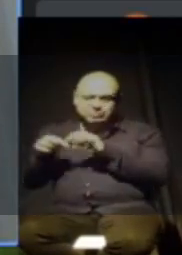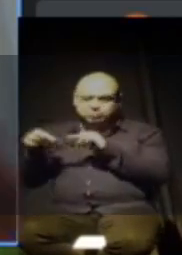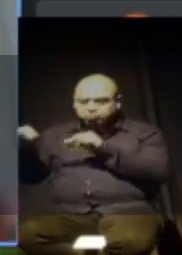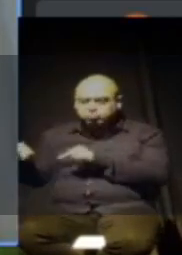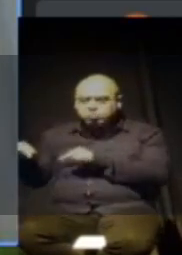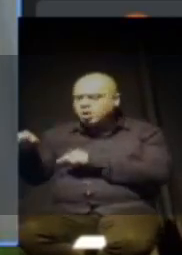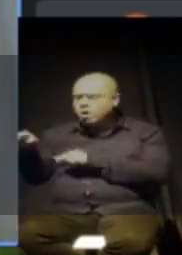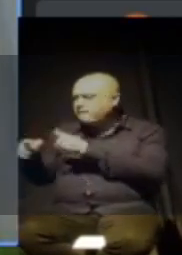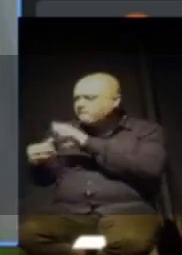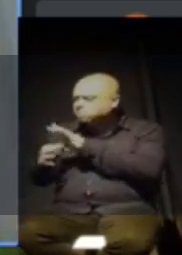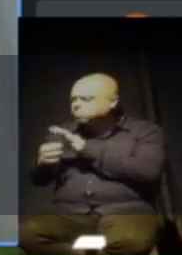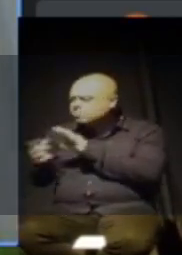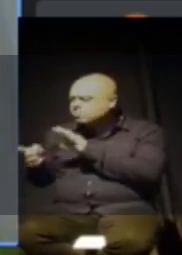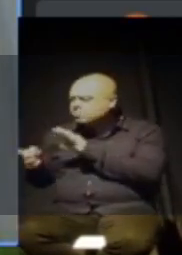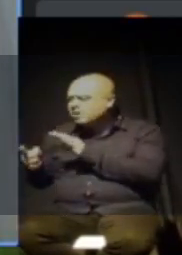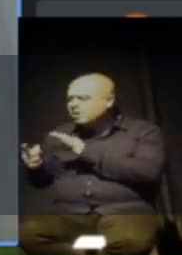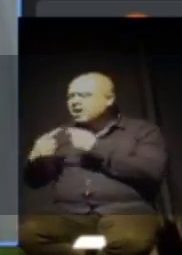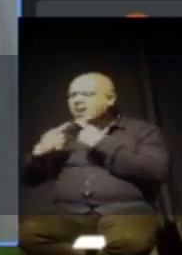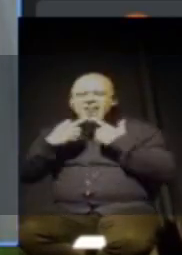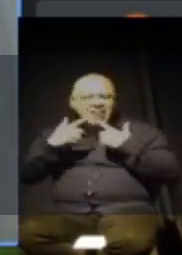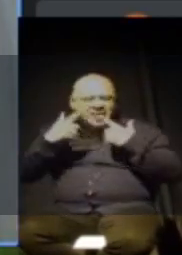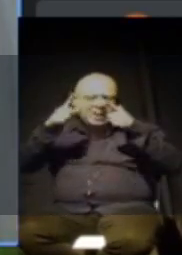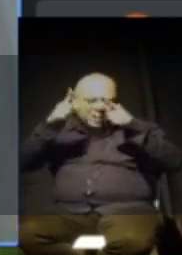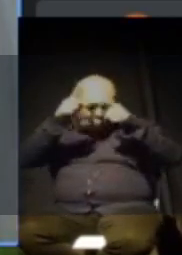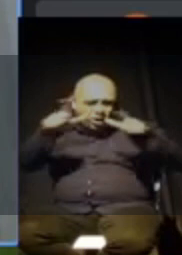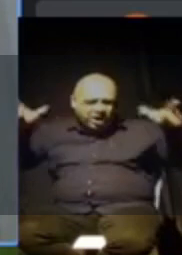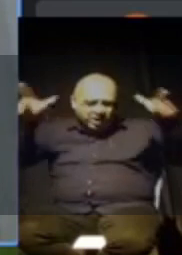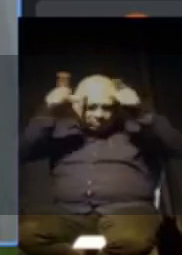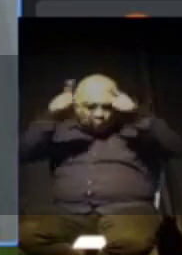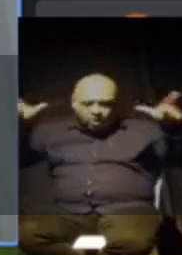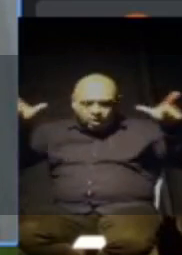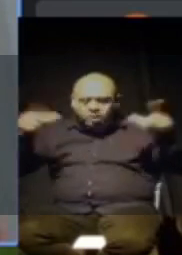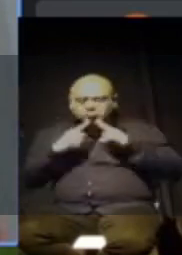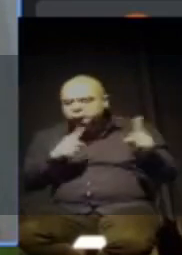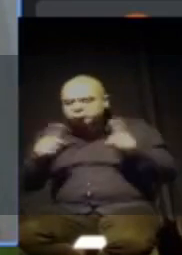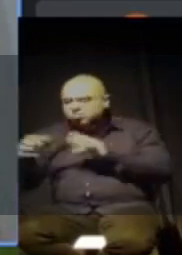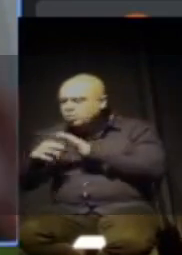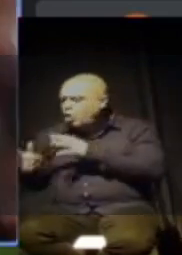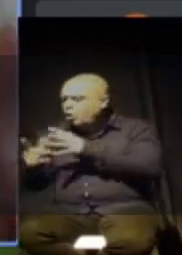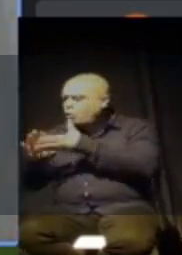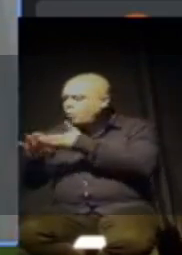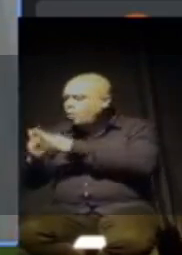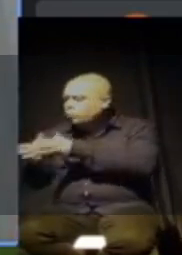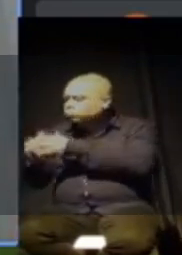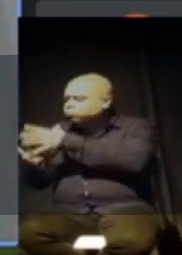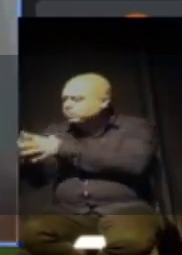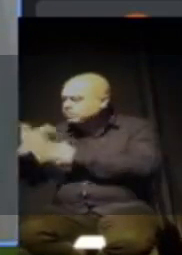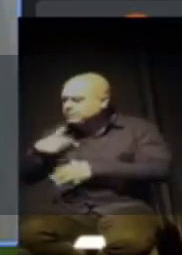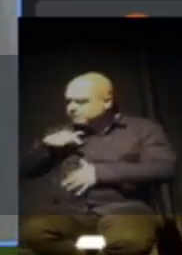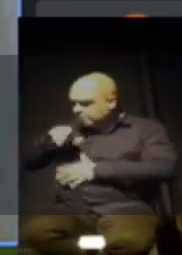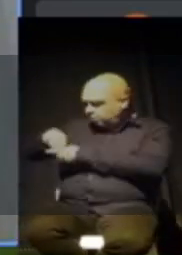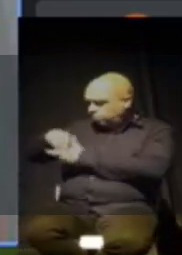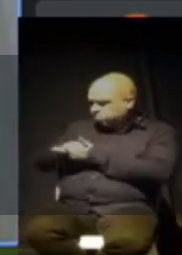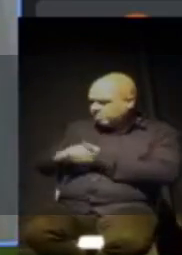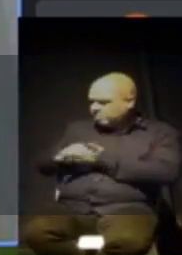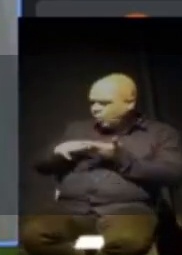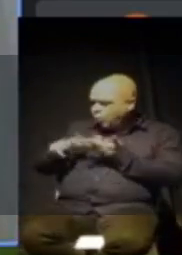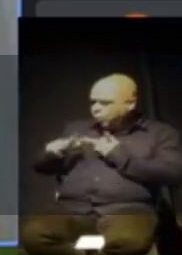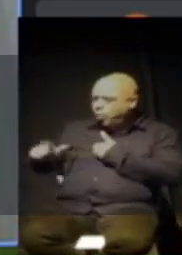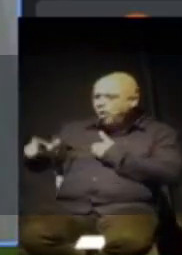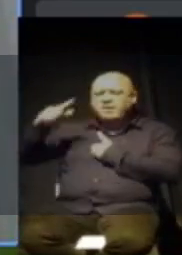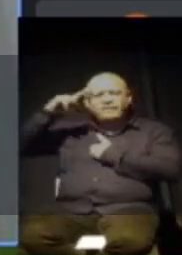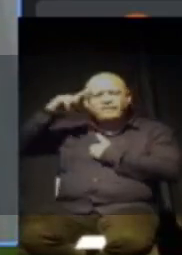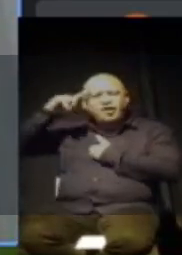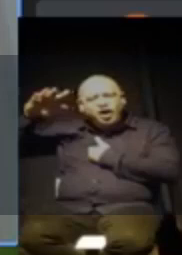esos imprevistos que surgen en el lenguaje, que esas creaciones del lenguaje en las comunidades, pues ahí están todas unas filosofías,